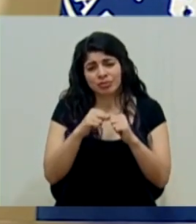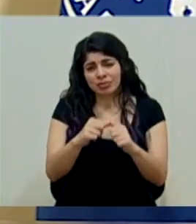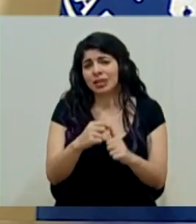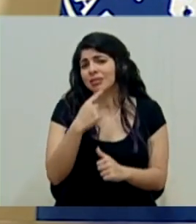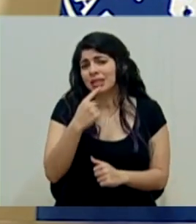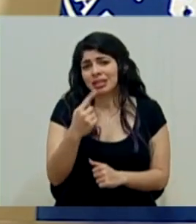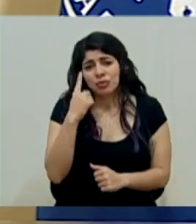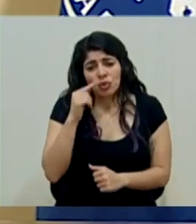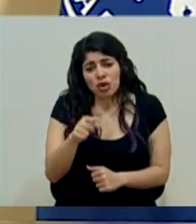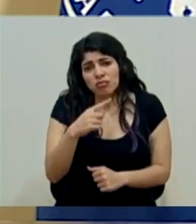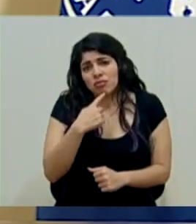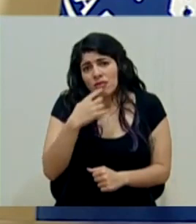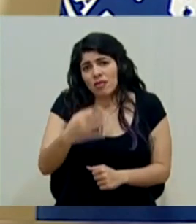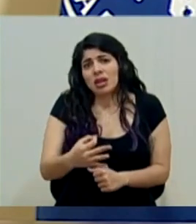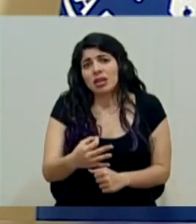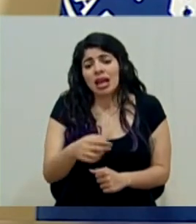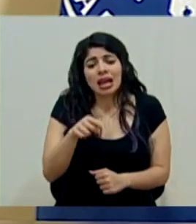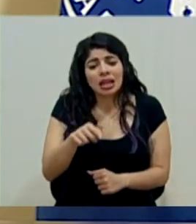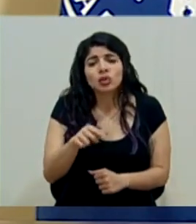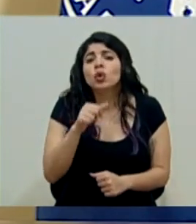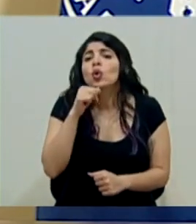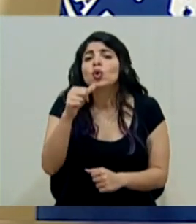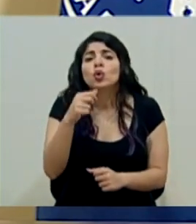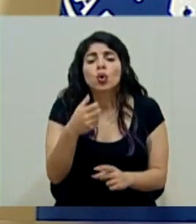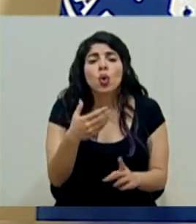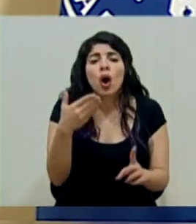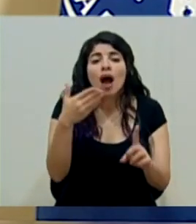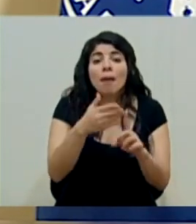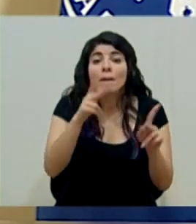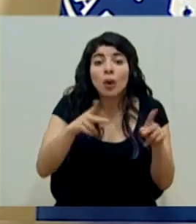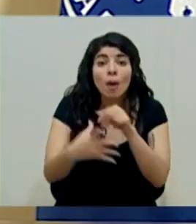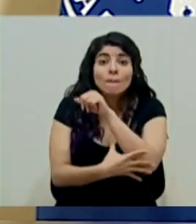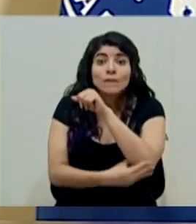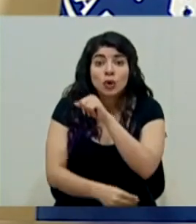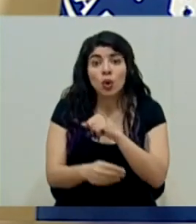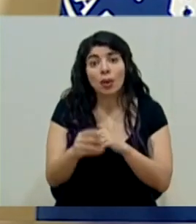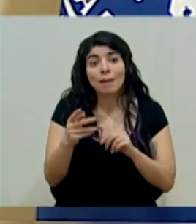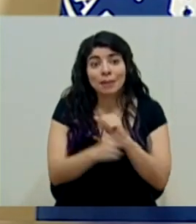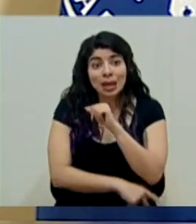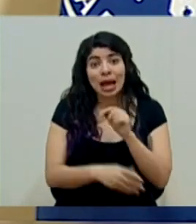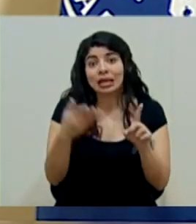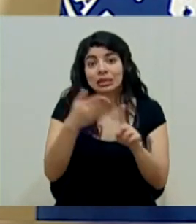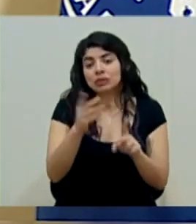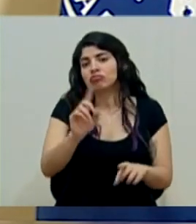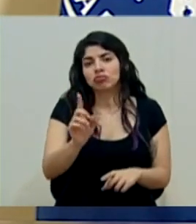porque es tal cual, no afecta a la gente pobre del país.